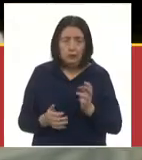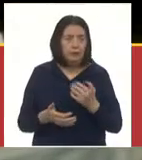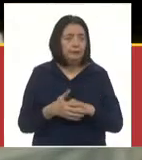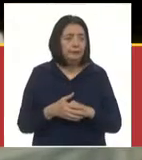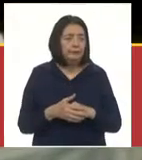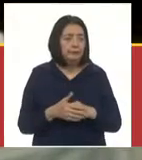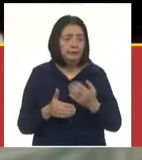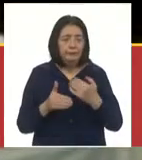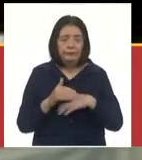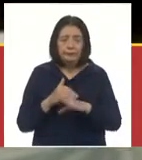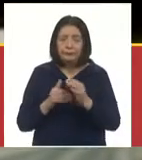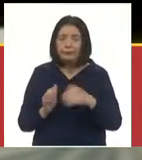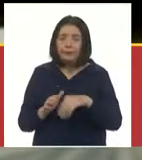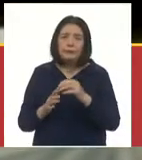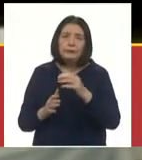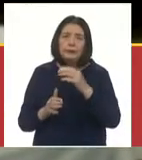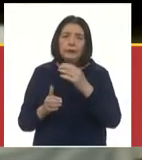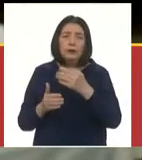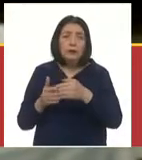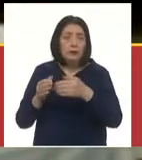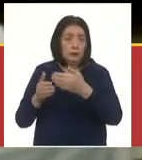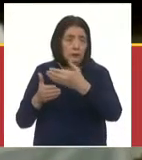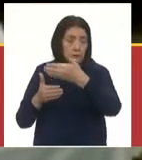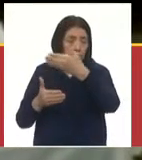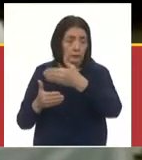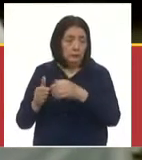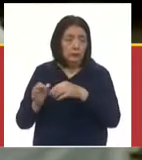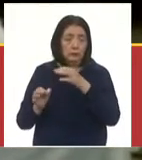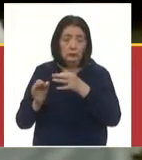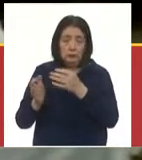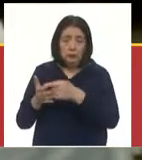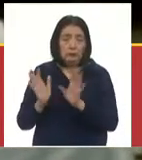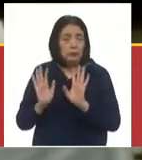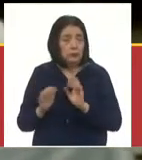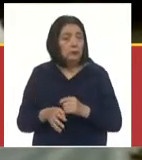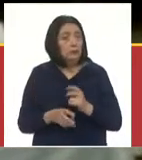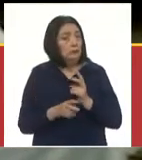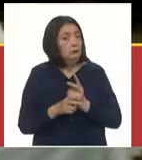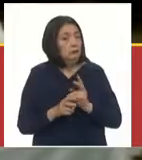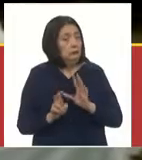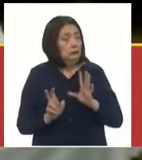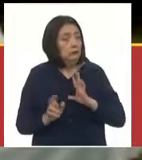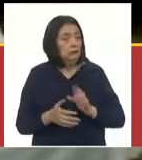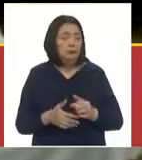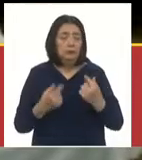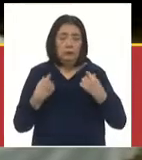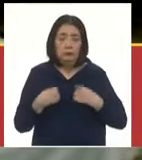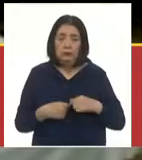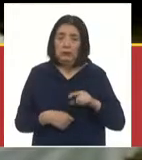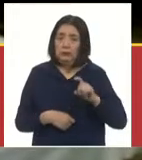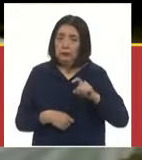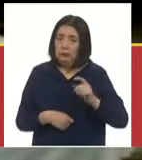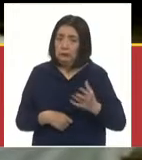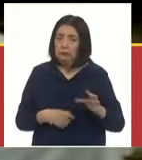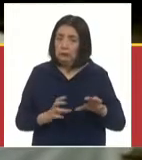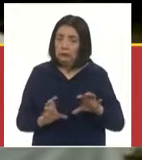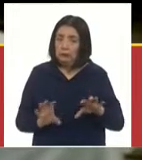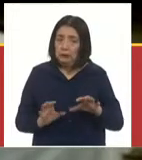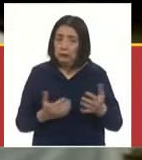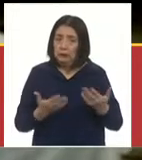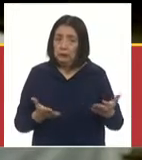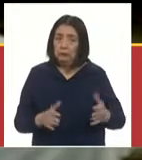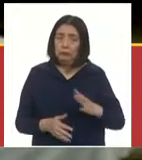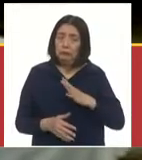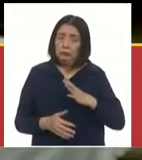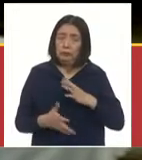dentro de un proceso. Y hay que actuar allí con decencia, los abogados tenemos que actuar con decencia.